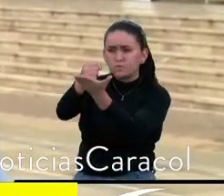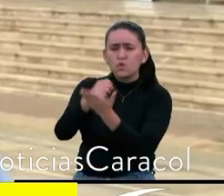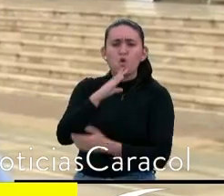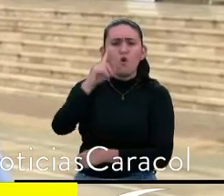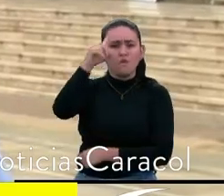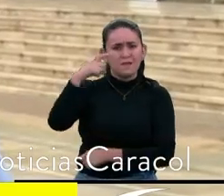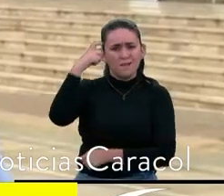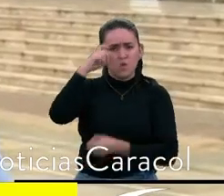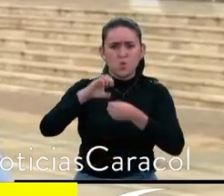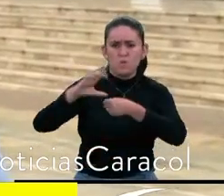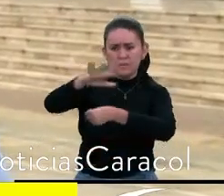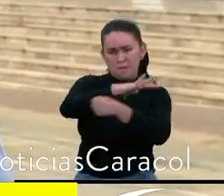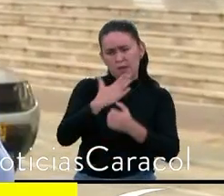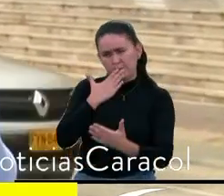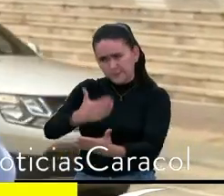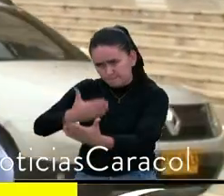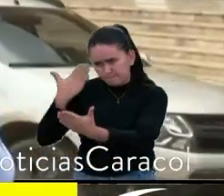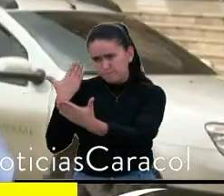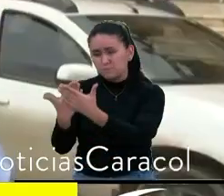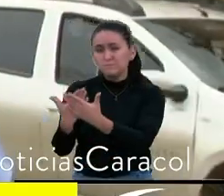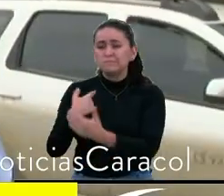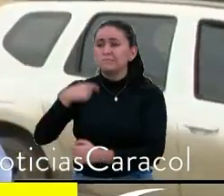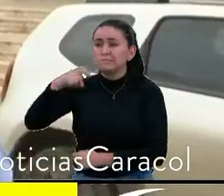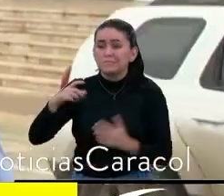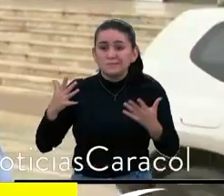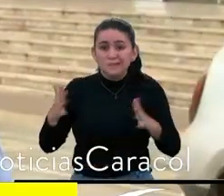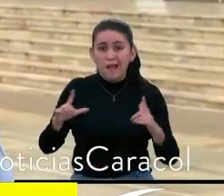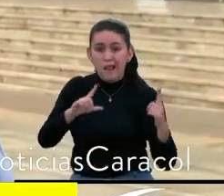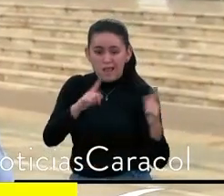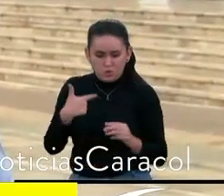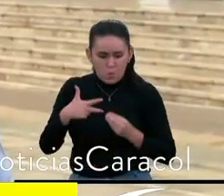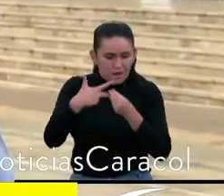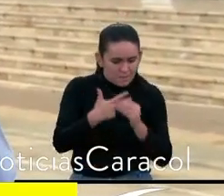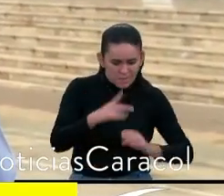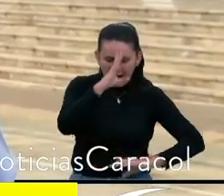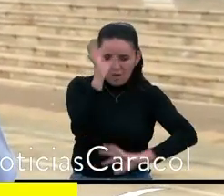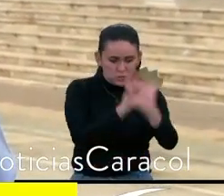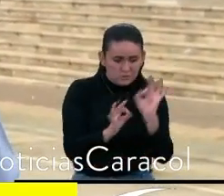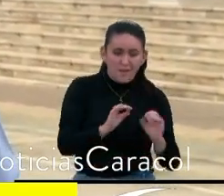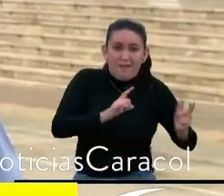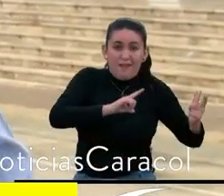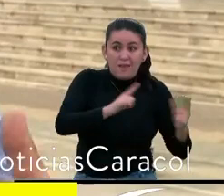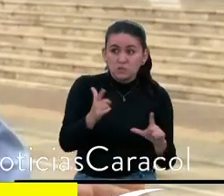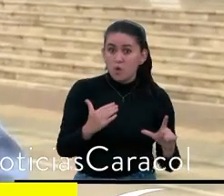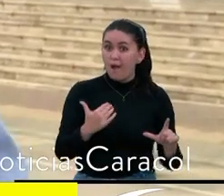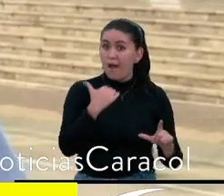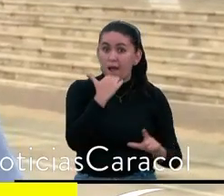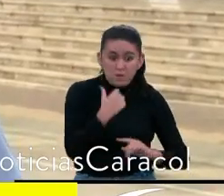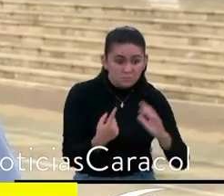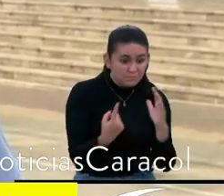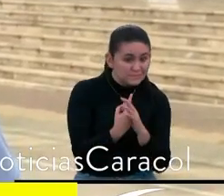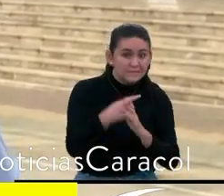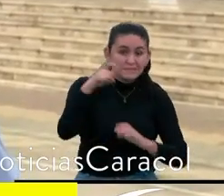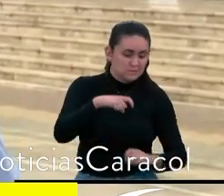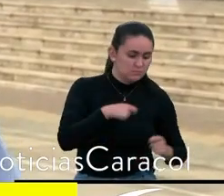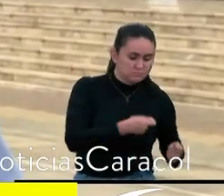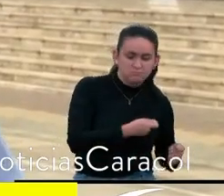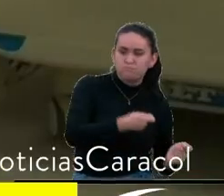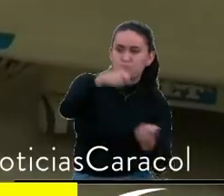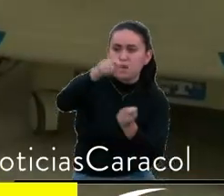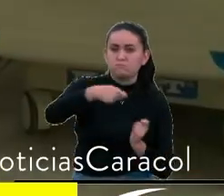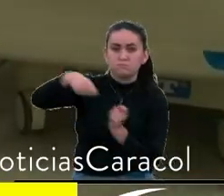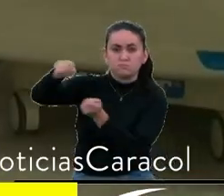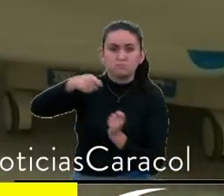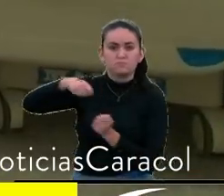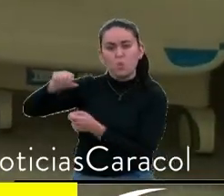de Cundinamarca, a quien agradecemos muchísimo, tenemos ya dispuestas las herramientas y la logística para que, de ser necesario el traslado de pacientes a este departamento,